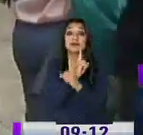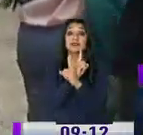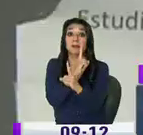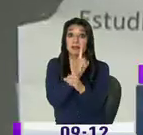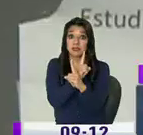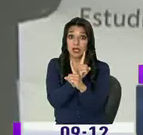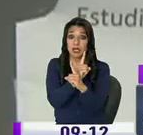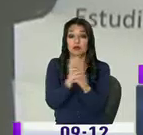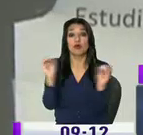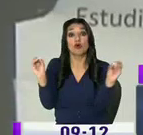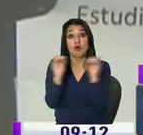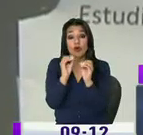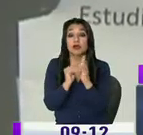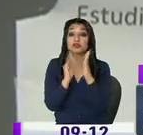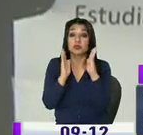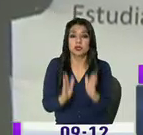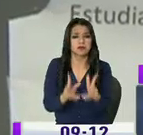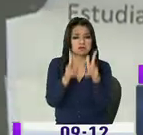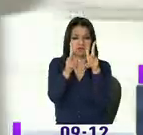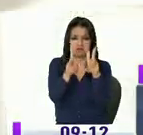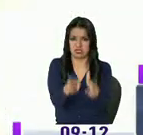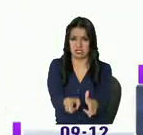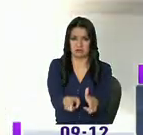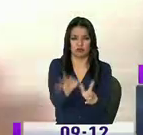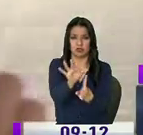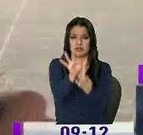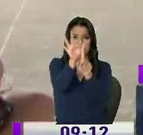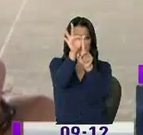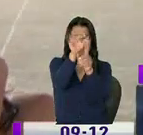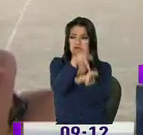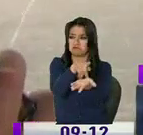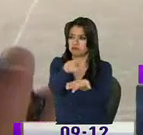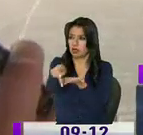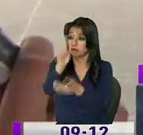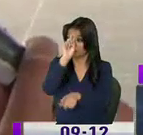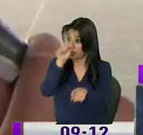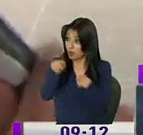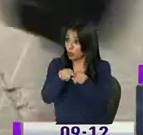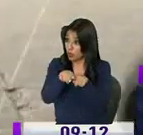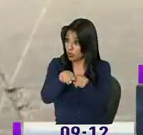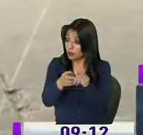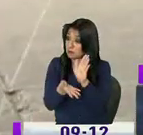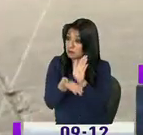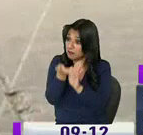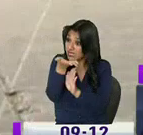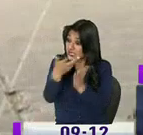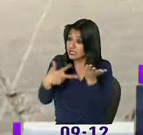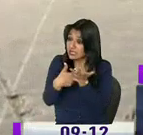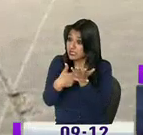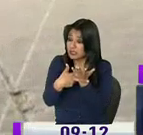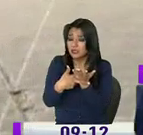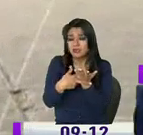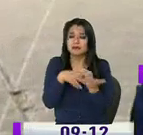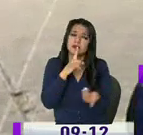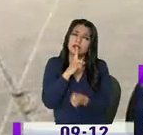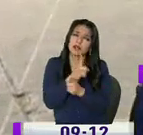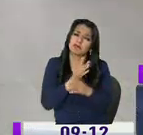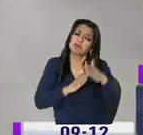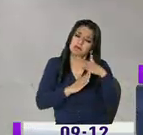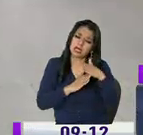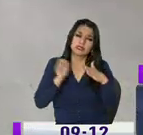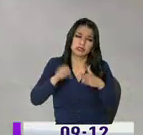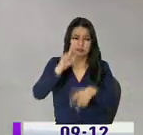o que sean estudiantes, se mantiene una tarifa especial. ¿De acuerdo o no de acuerdo con esta subida del pasaje? Por la paz estoy de acuerdo.